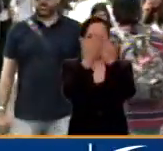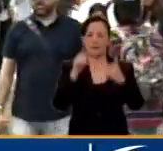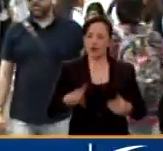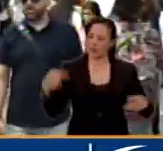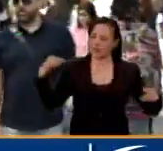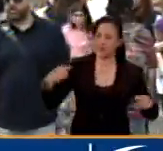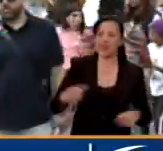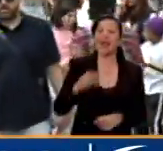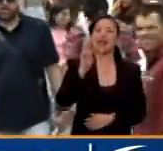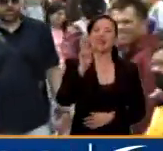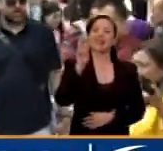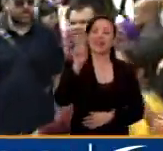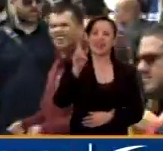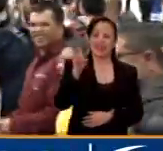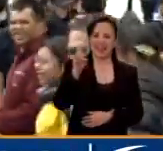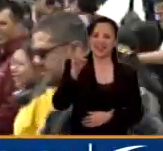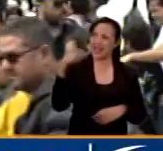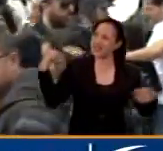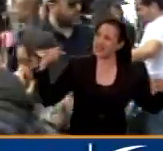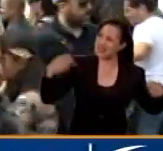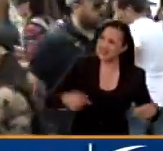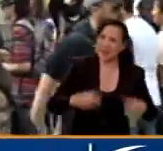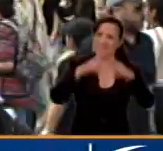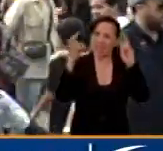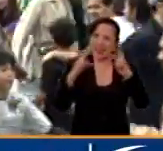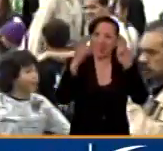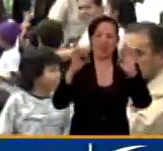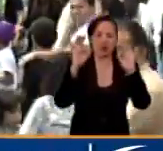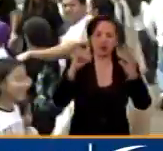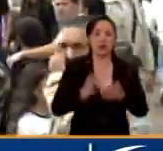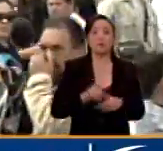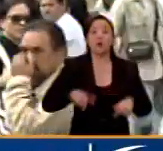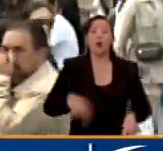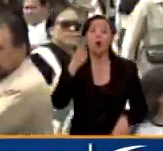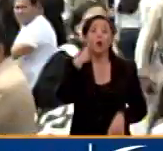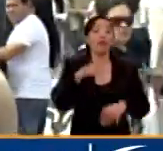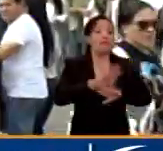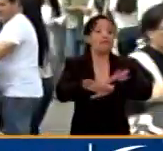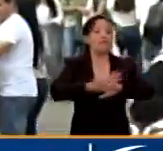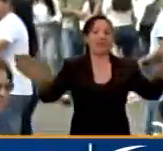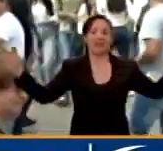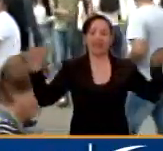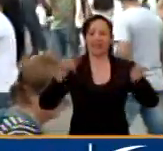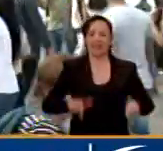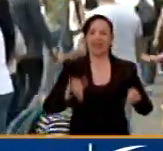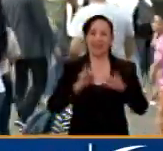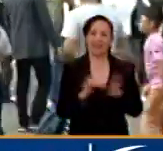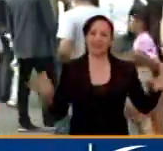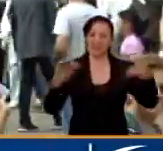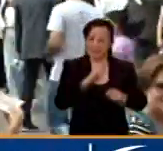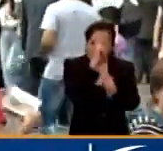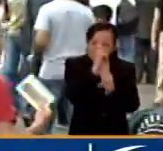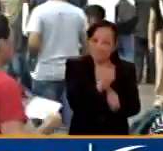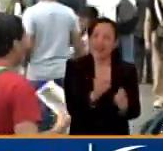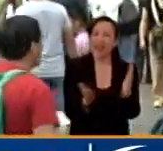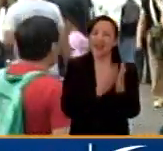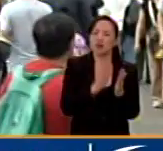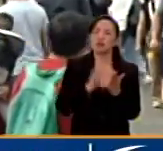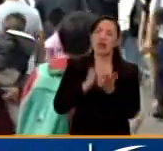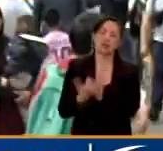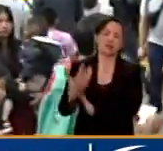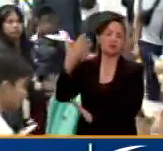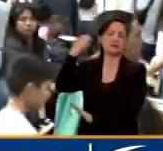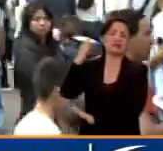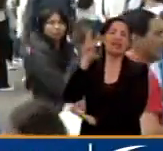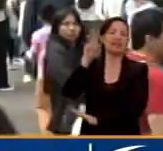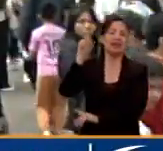Falta un día para que culmine esta gran celebración, este gran homenaje que hace la ciudad al libro desde hace 36 años. Y